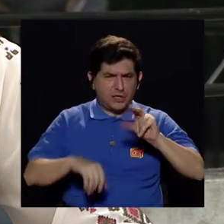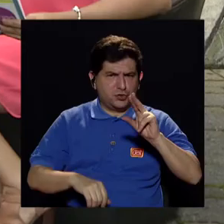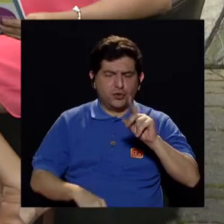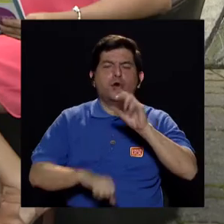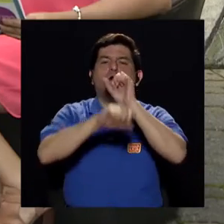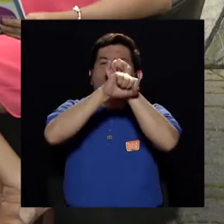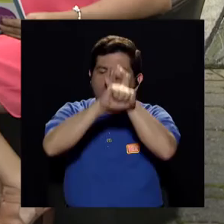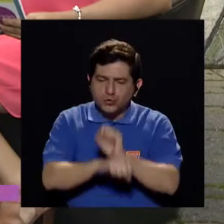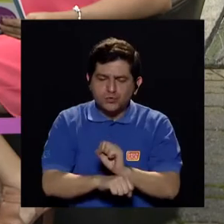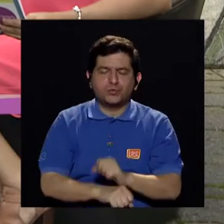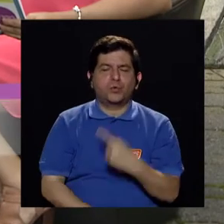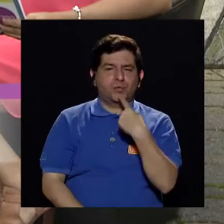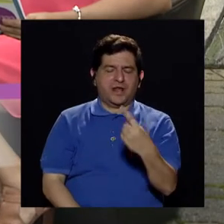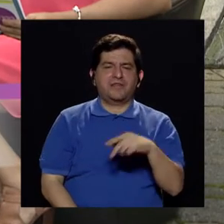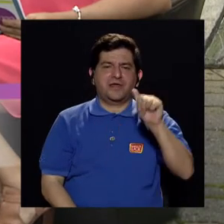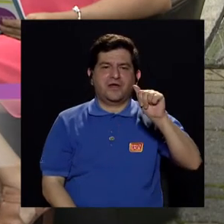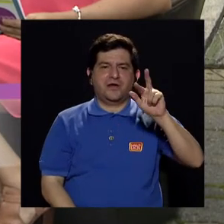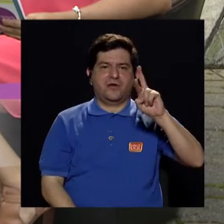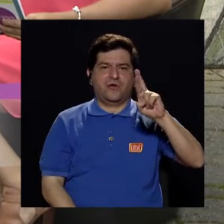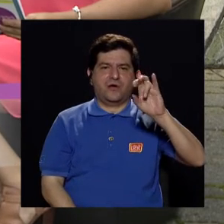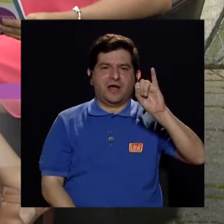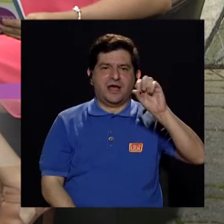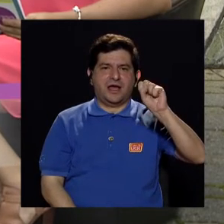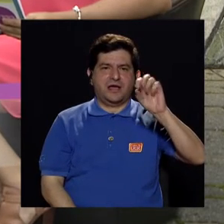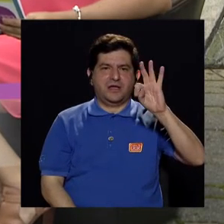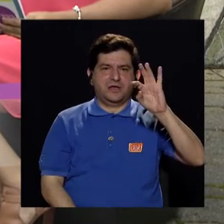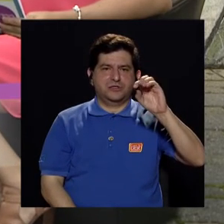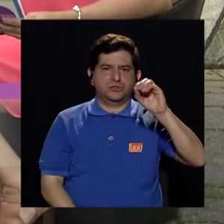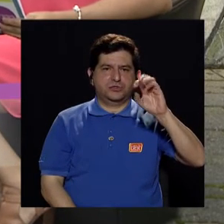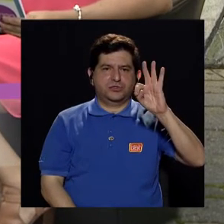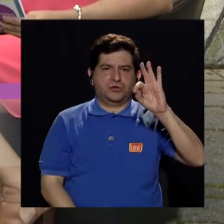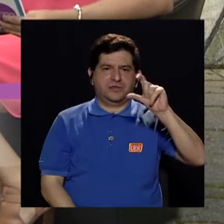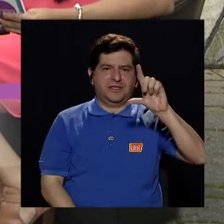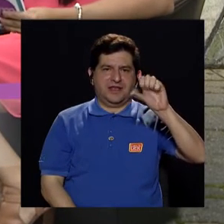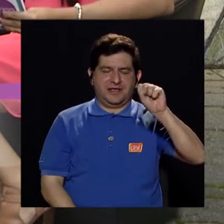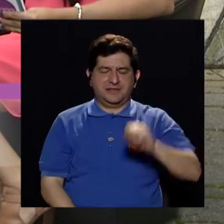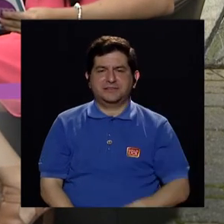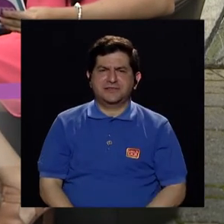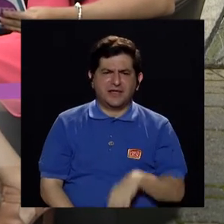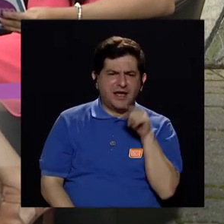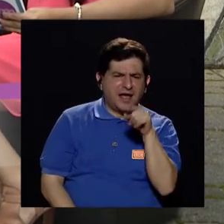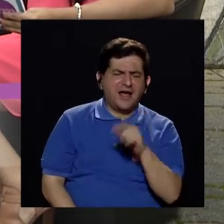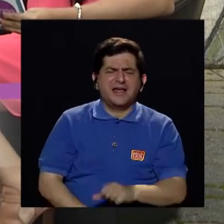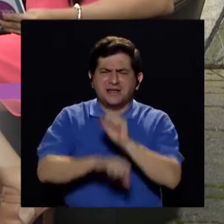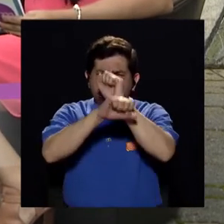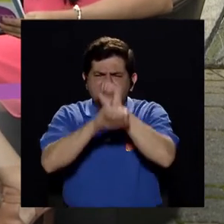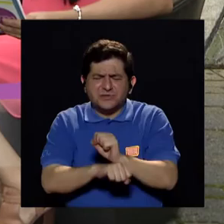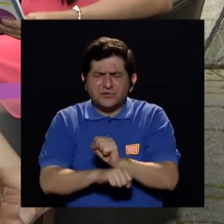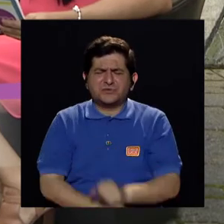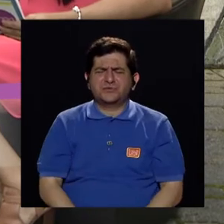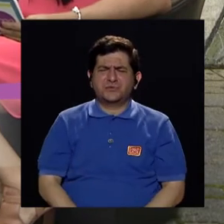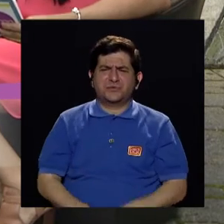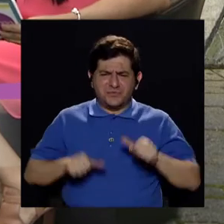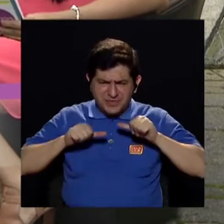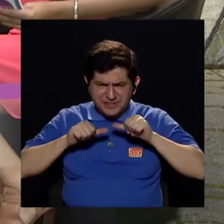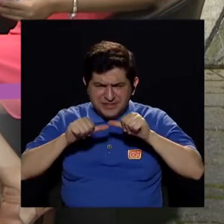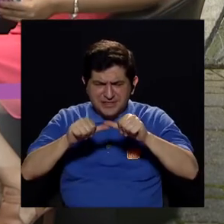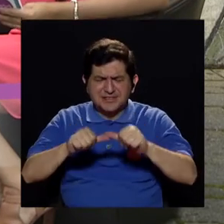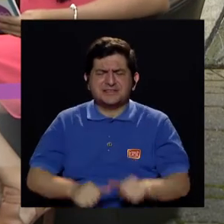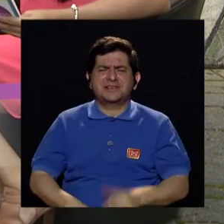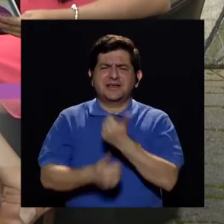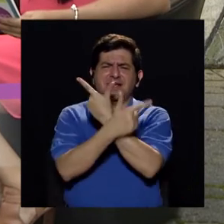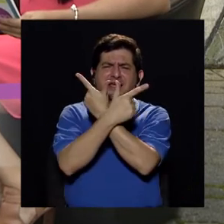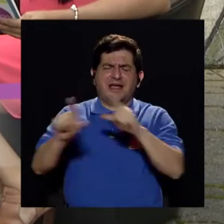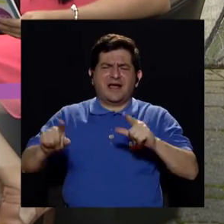Aristóteles. Entonces, ¿cómo creo yo una vida llena de hábitos que apunten a esa libertad emocional? Porque como lo